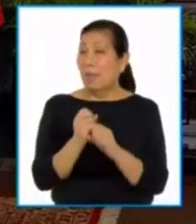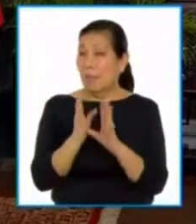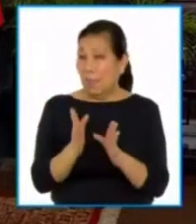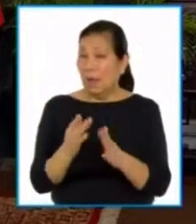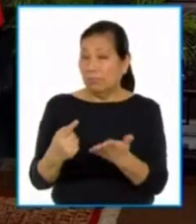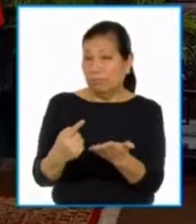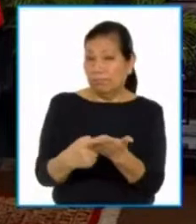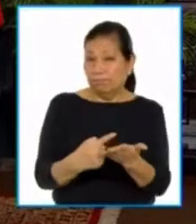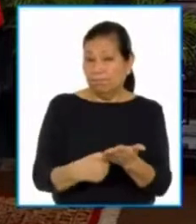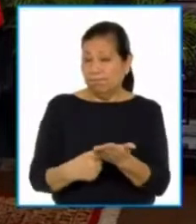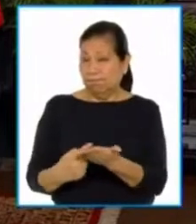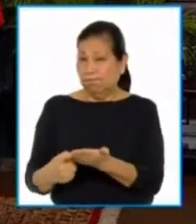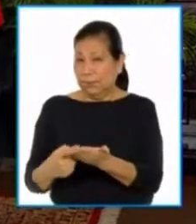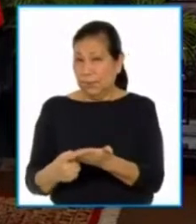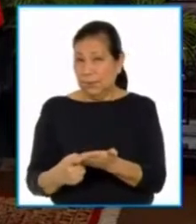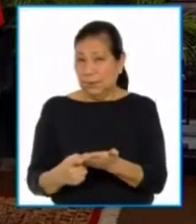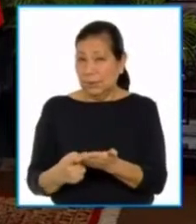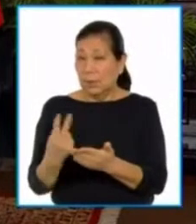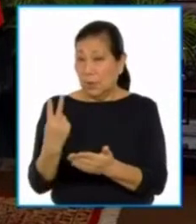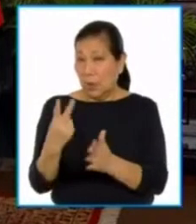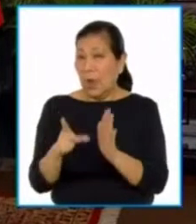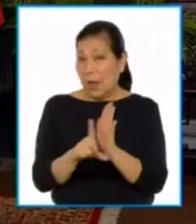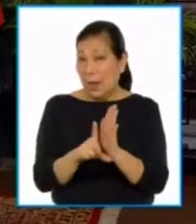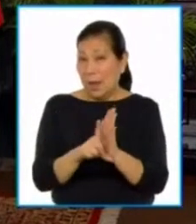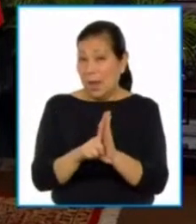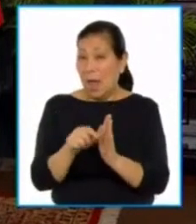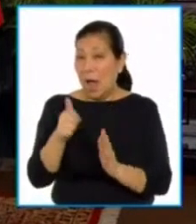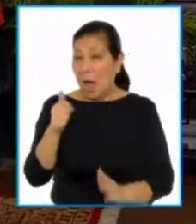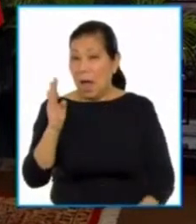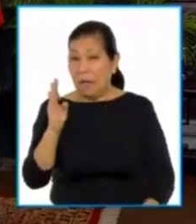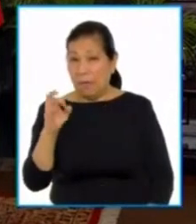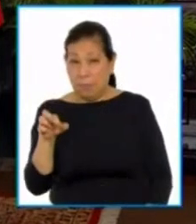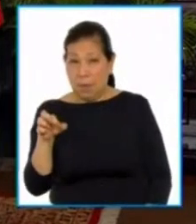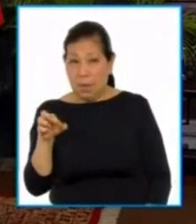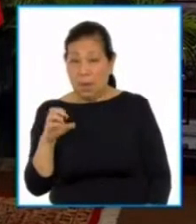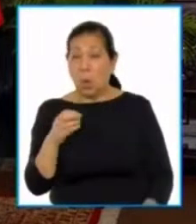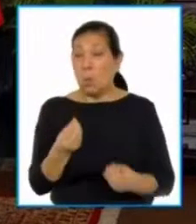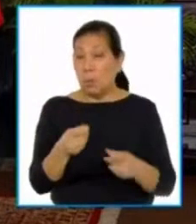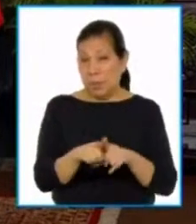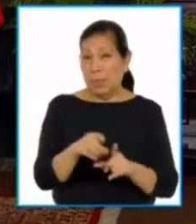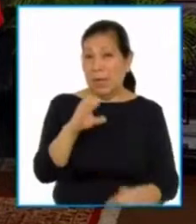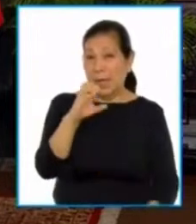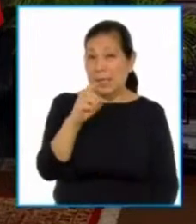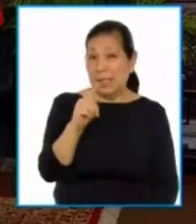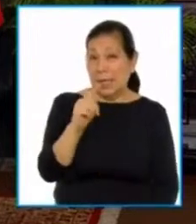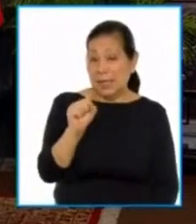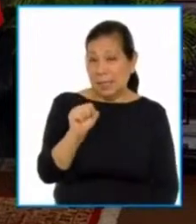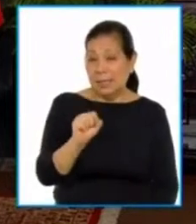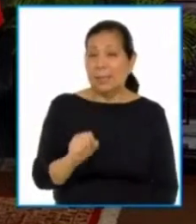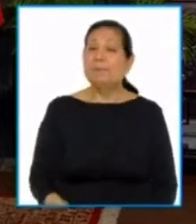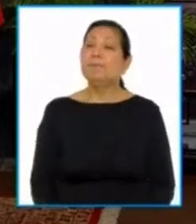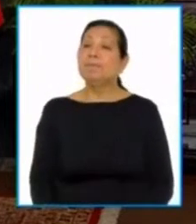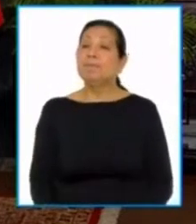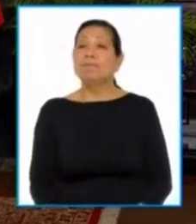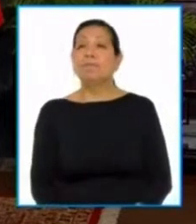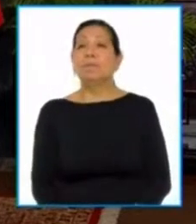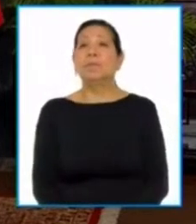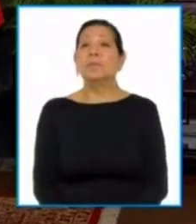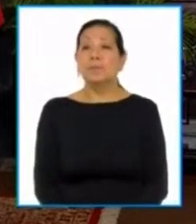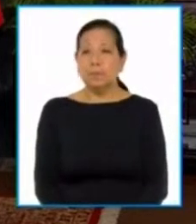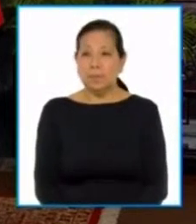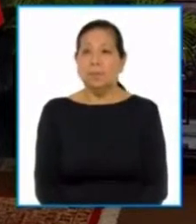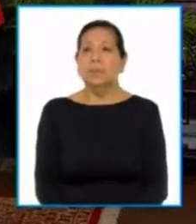de discusión con el tema de ambas leyes, de tanto del FP como de la CTS? Eso, gracias.